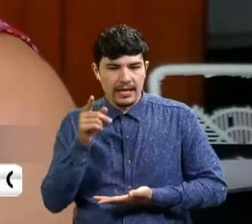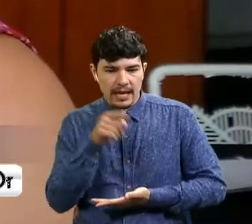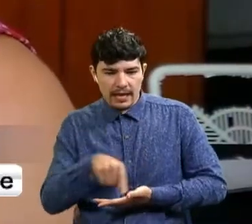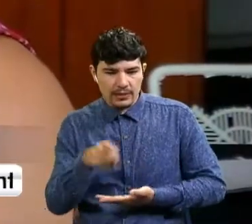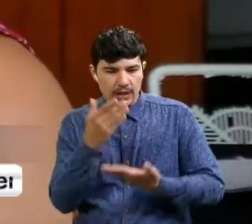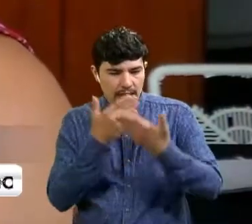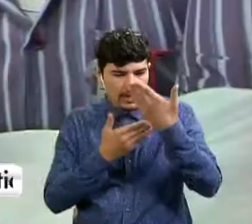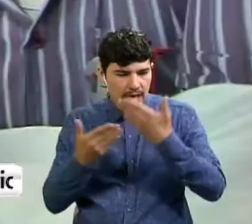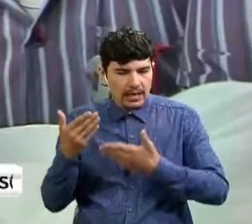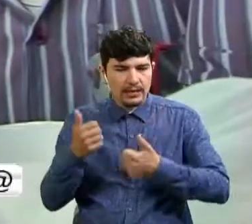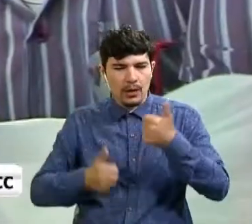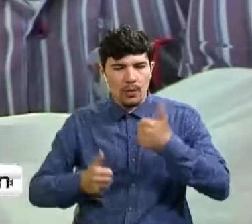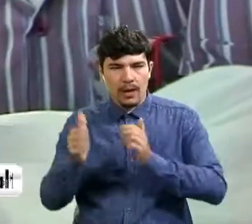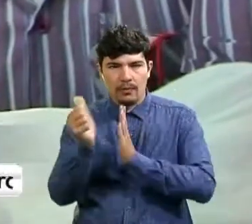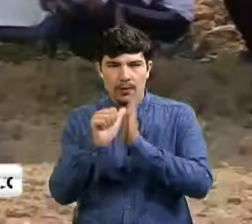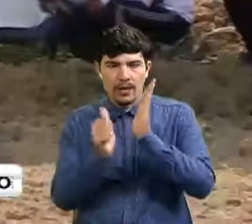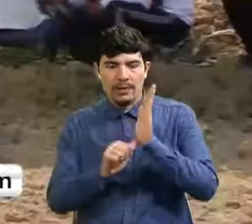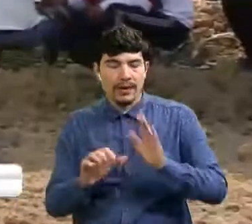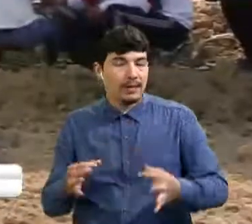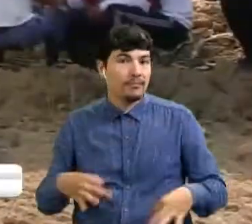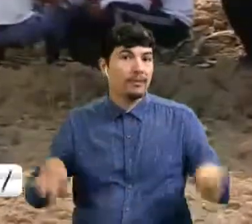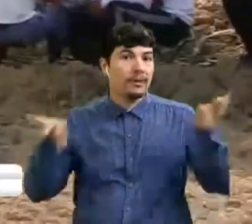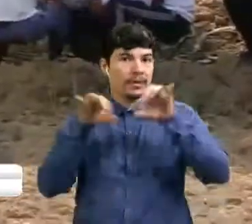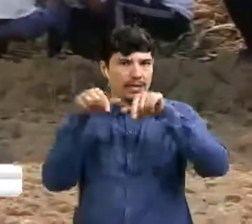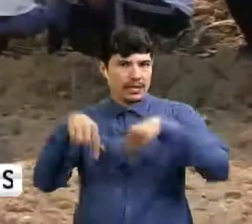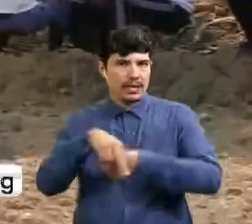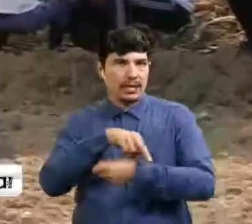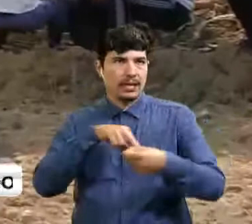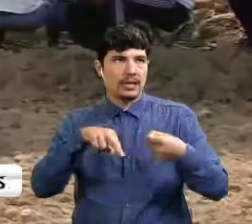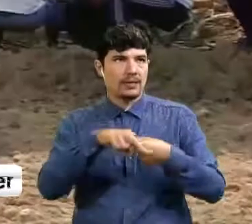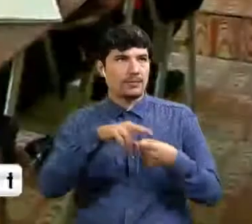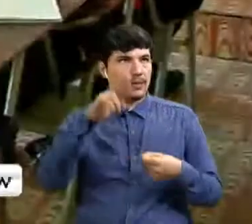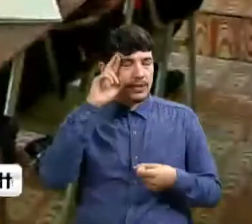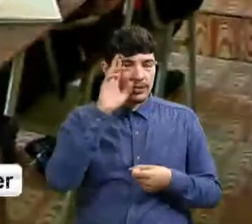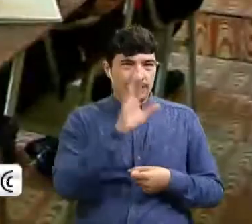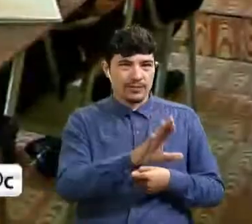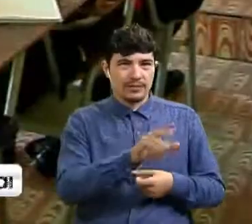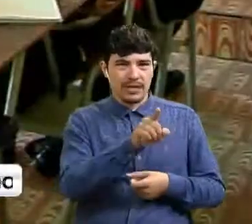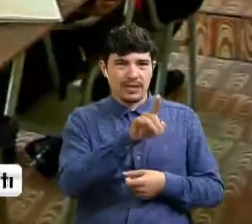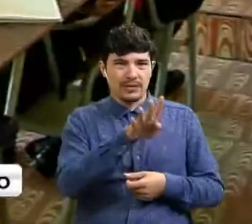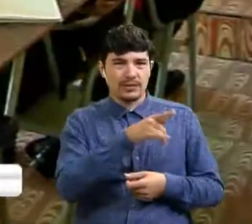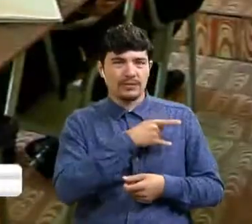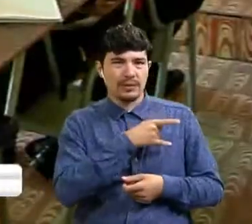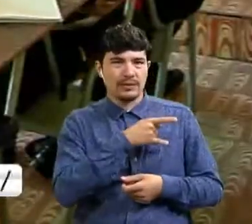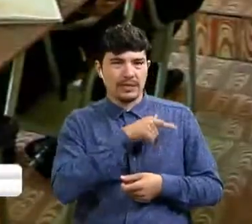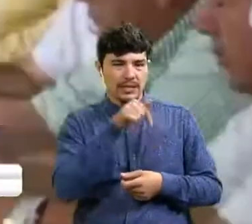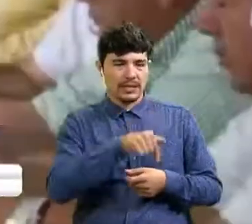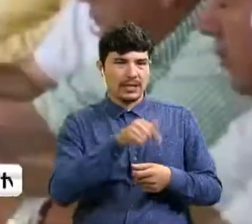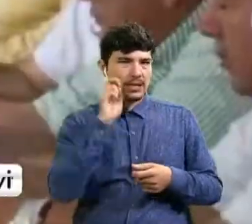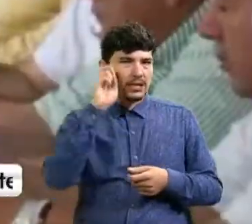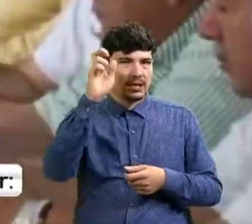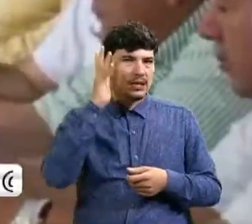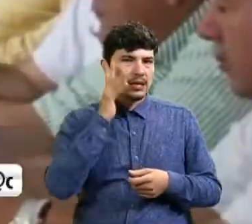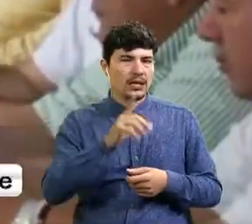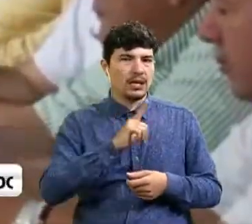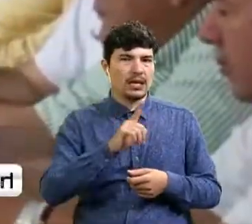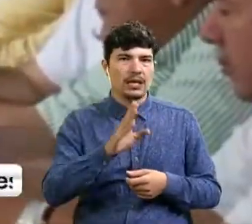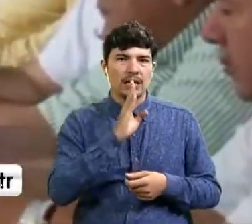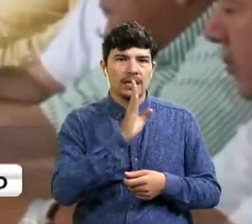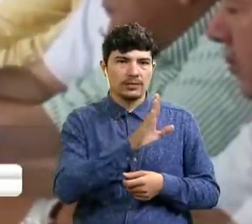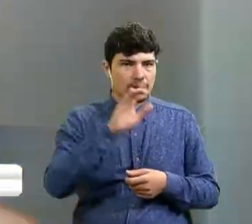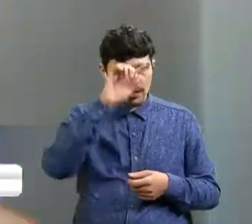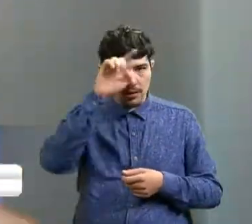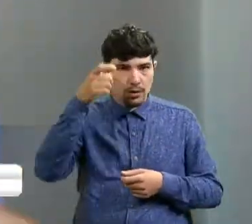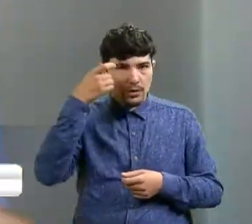prioritarios para la región. La Ciudadela del Catatumbo es una iniciativa que integran las 14 universidades del norte de Santander con el liderazgo de la